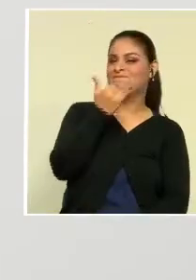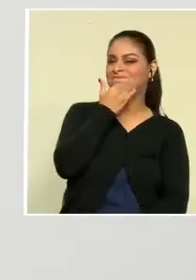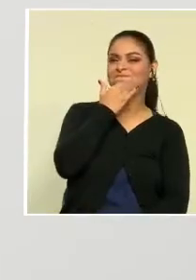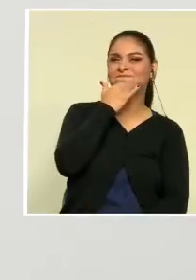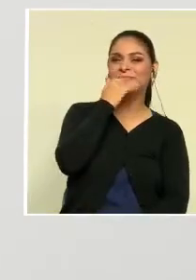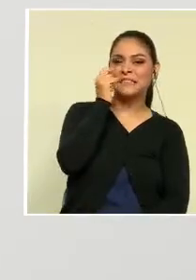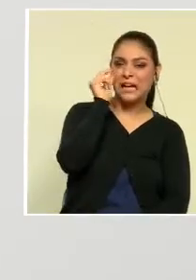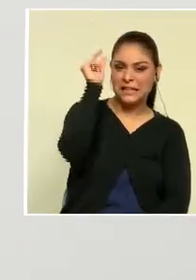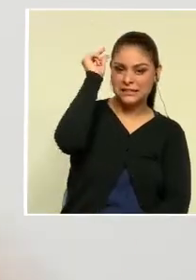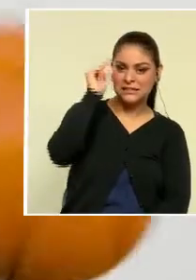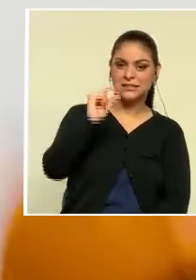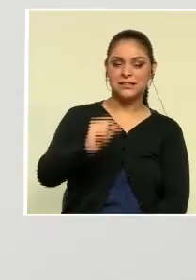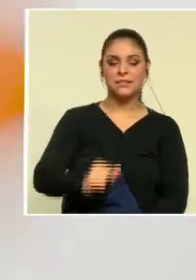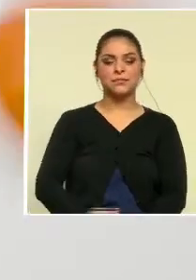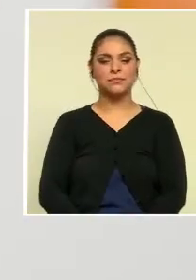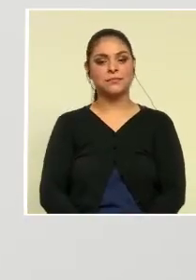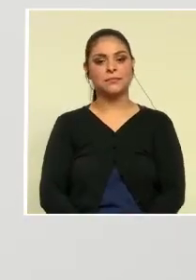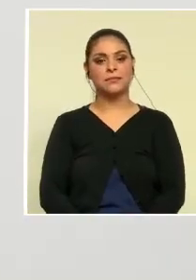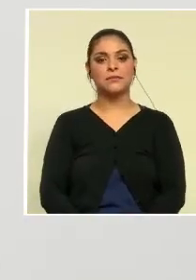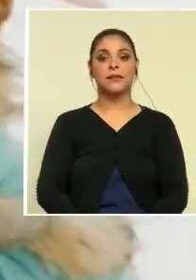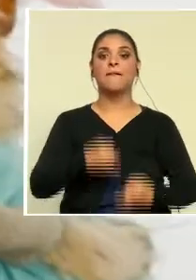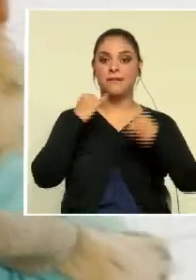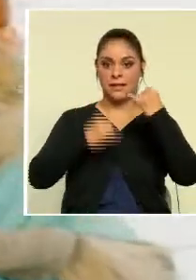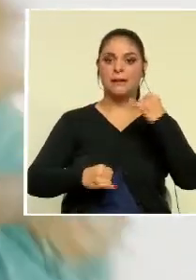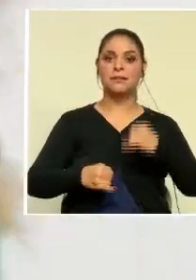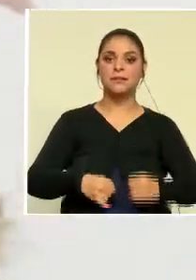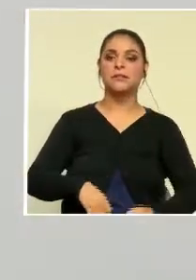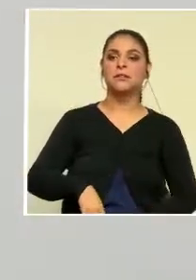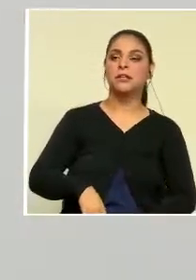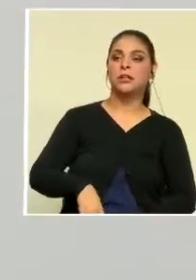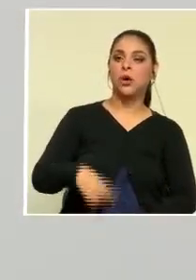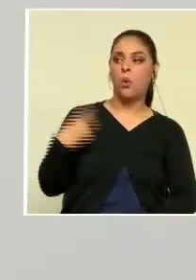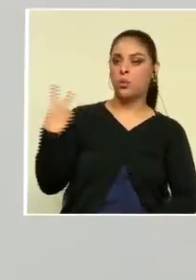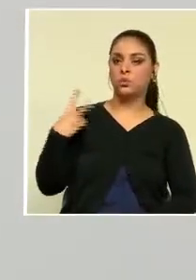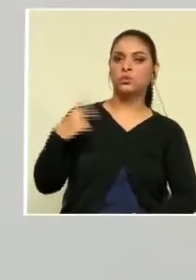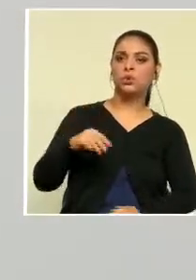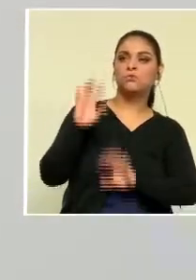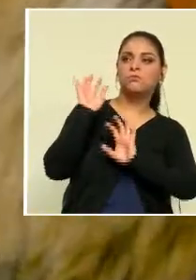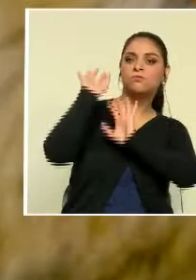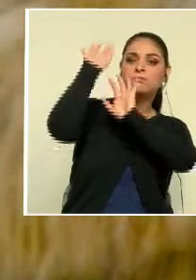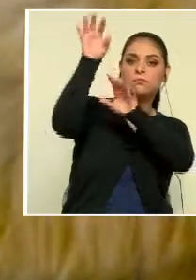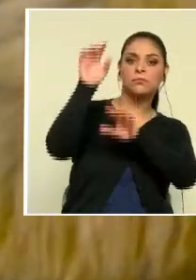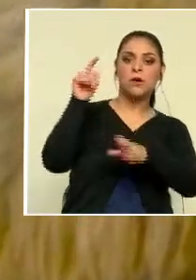poco finalmente tiran juntos y